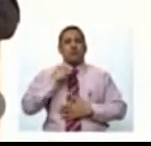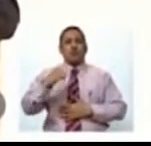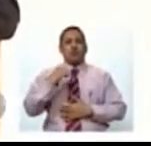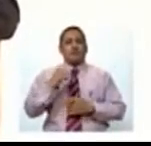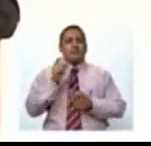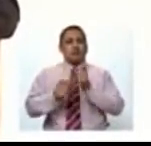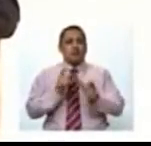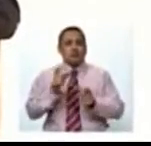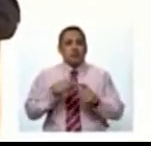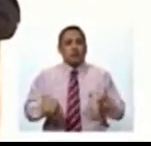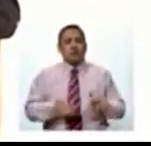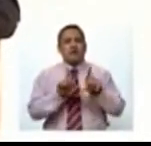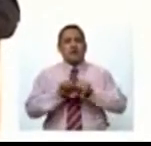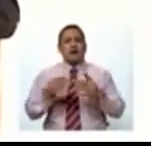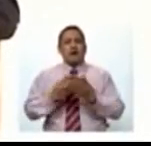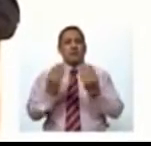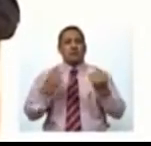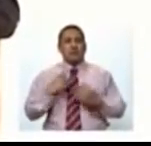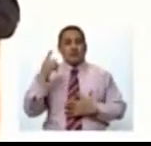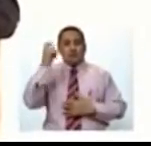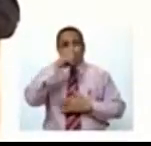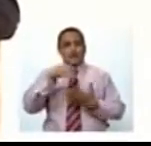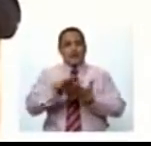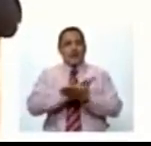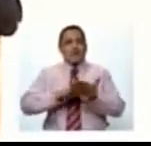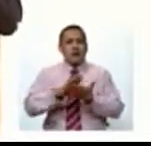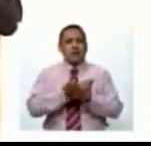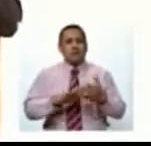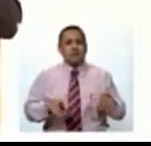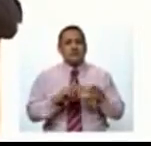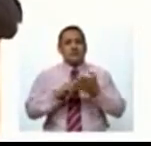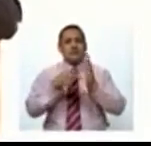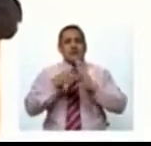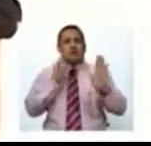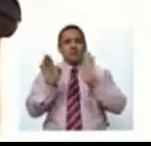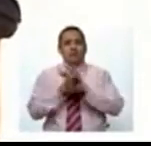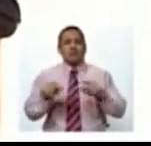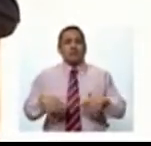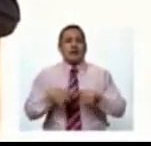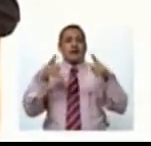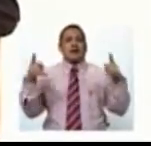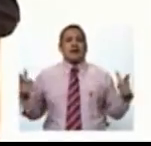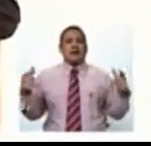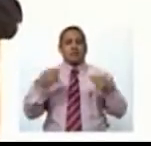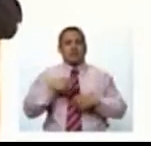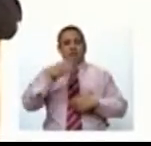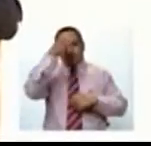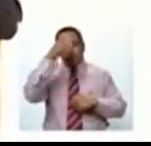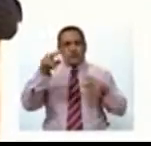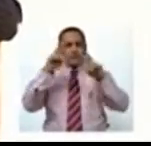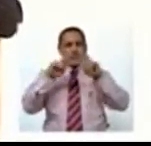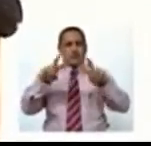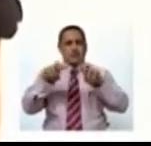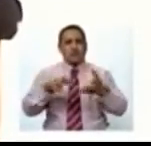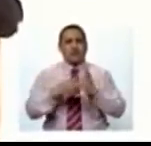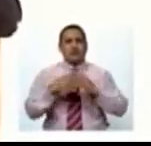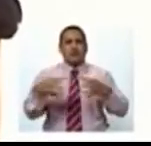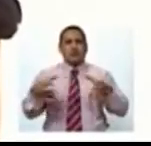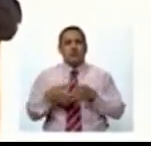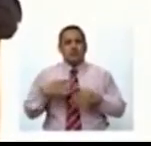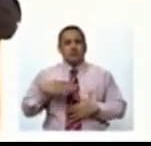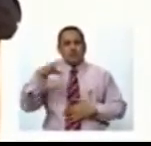agravada. Hay delitos muy complicados. El del lavado de activos implica una gran capacidad de investigación por parte de la policía,